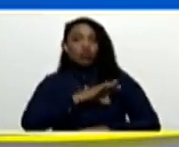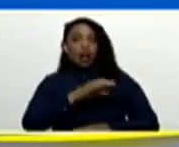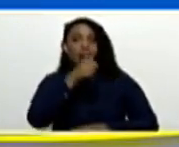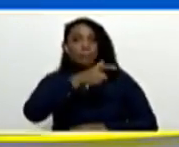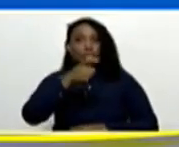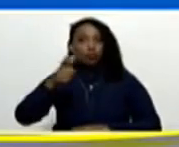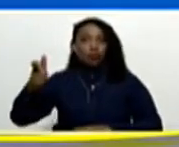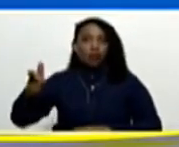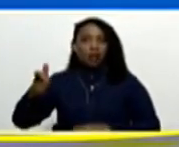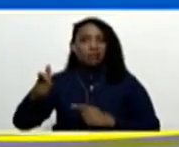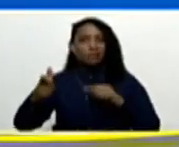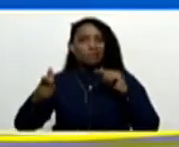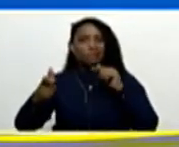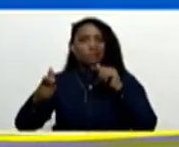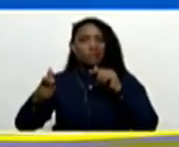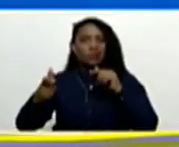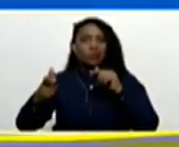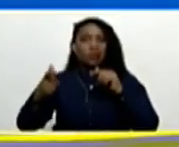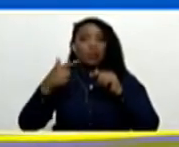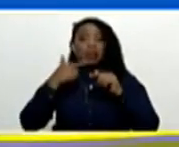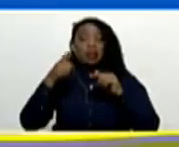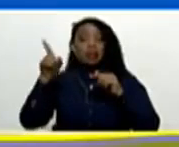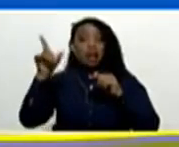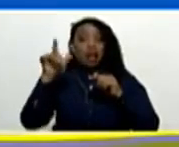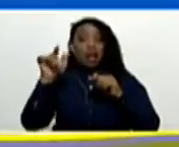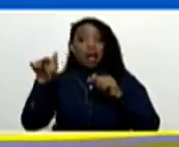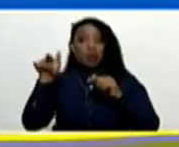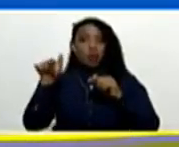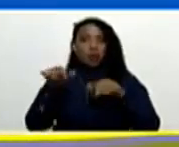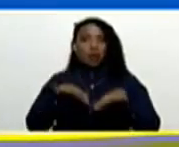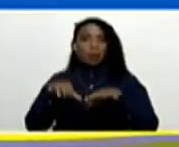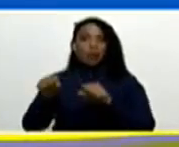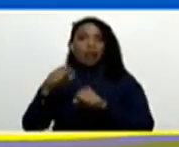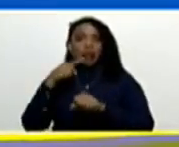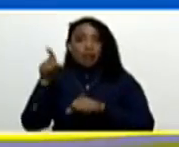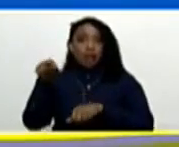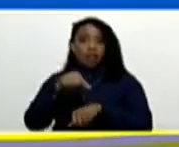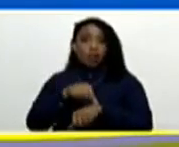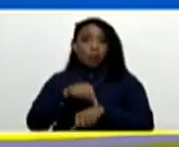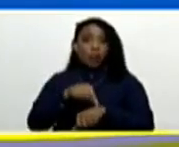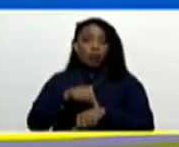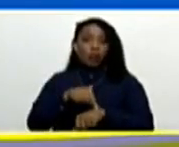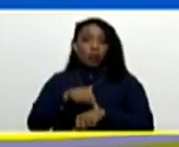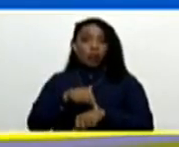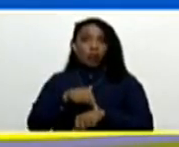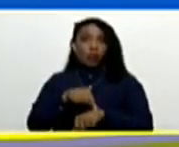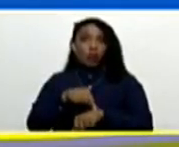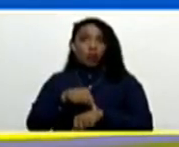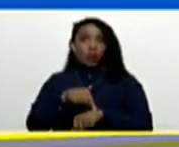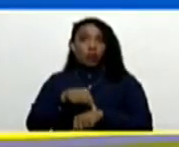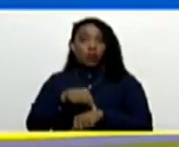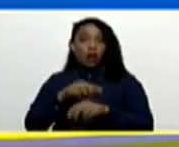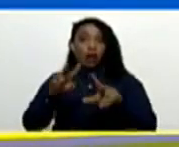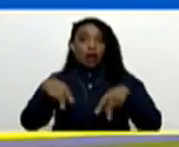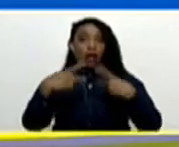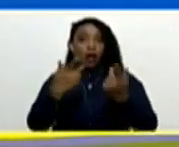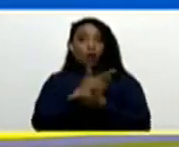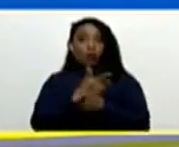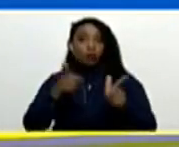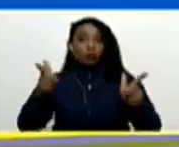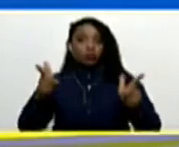había sido y es, dicen ellos, el capitalismo. Y en ese momento, el auge del neoliberalismo.